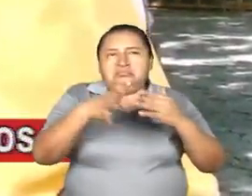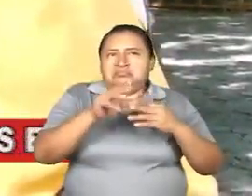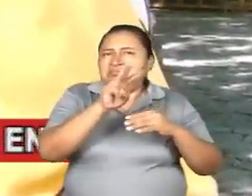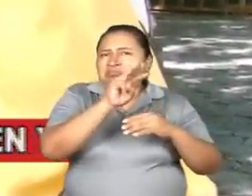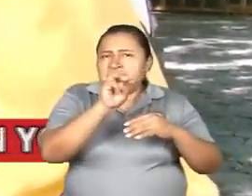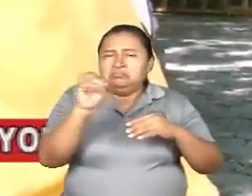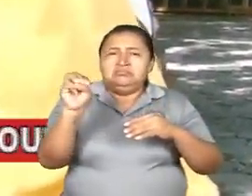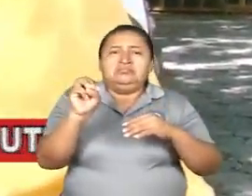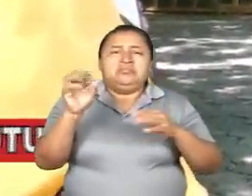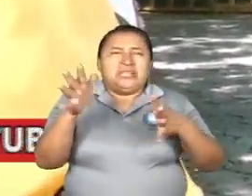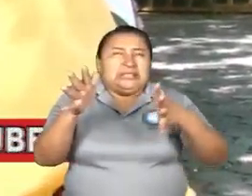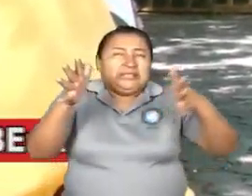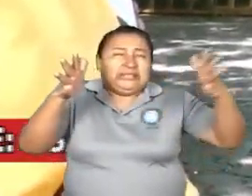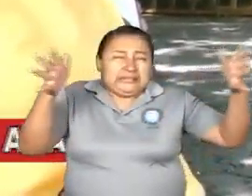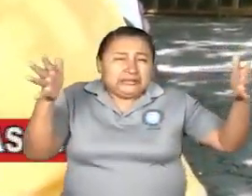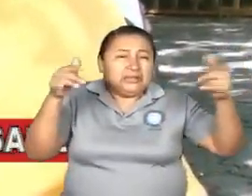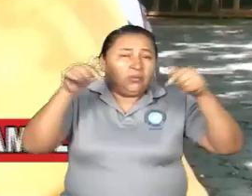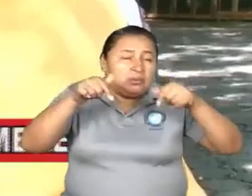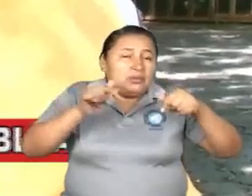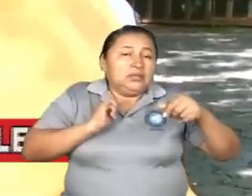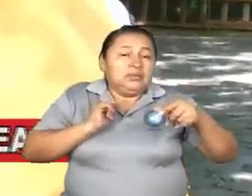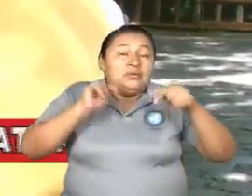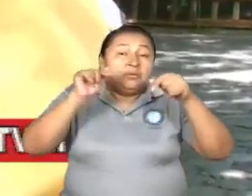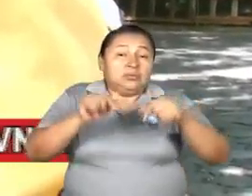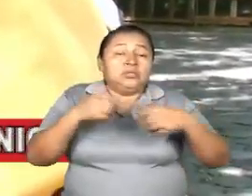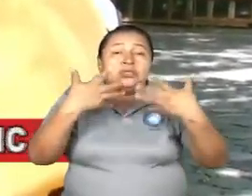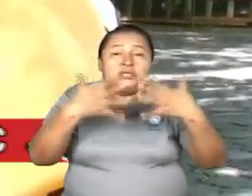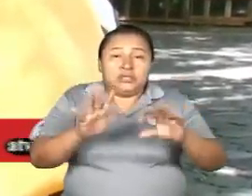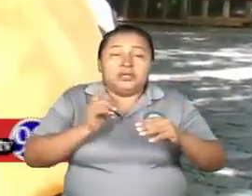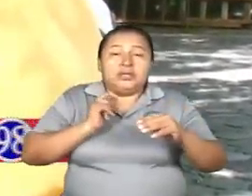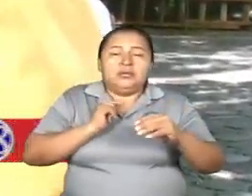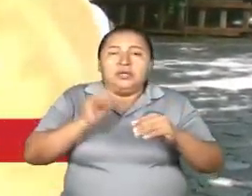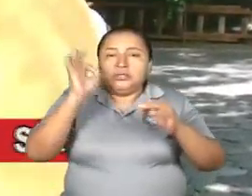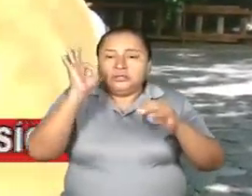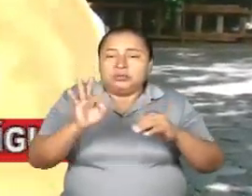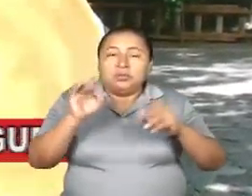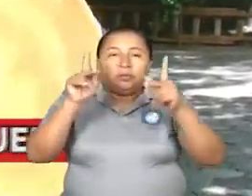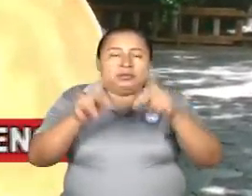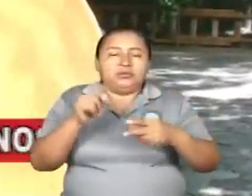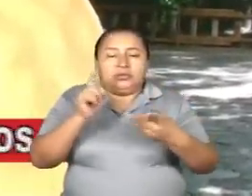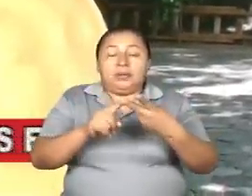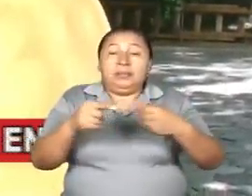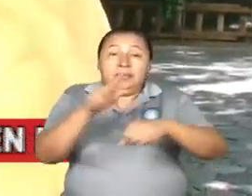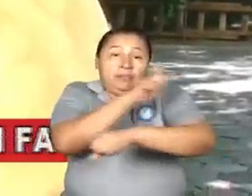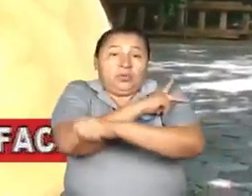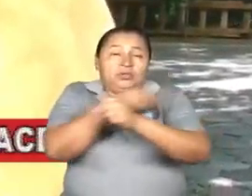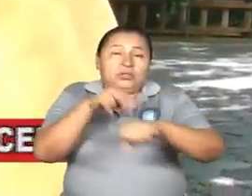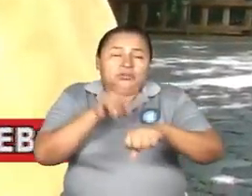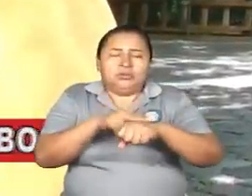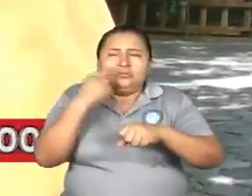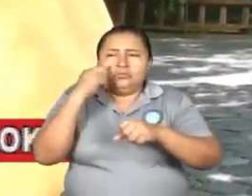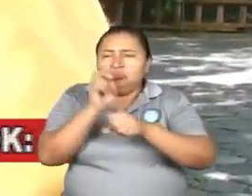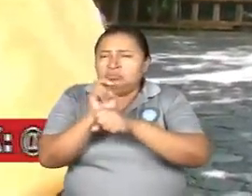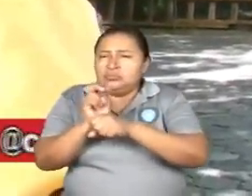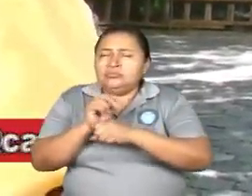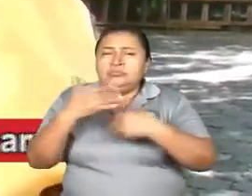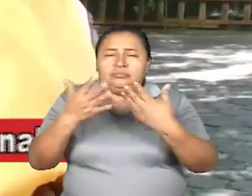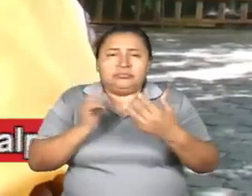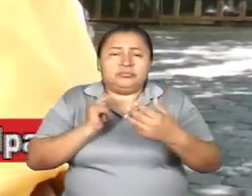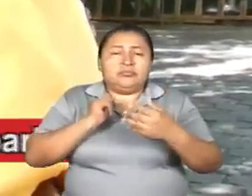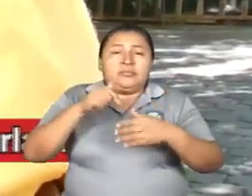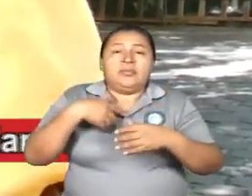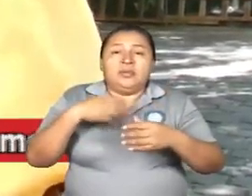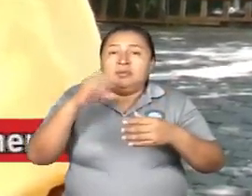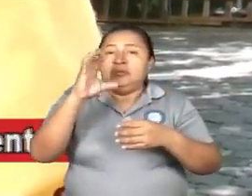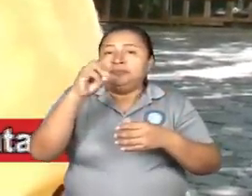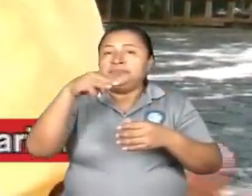300 contenedores hasta el momento, donde ya también la seguridad ciudadana con la Policía Nacional, estamos también con CONMEMA,